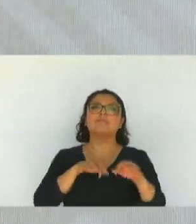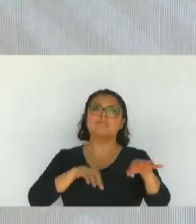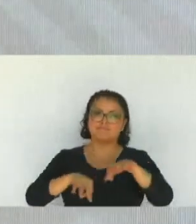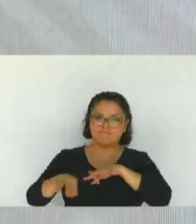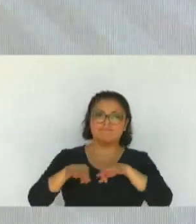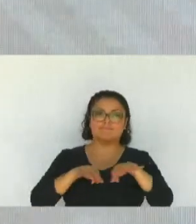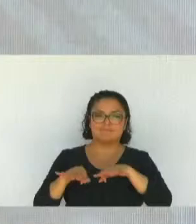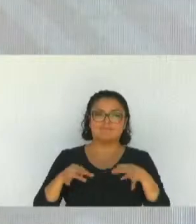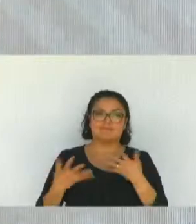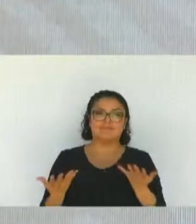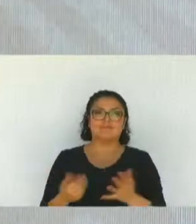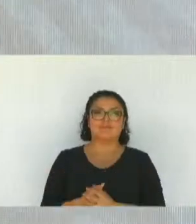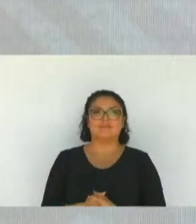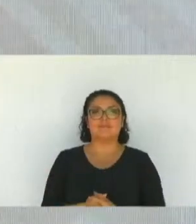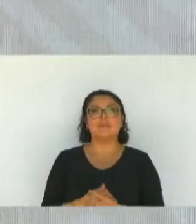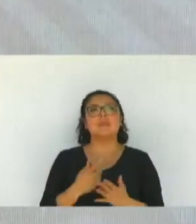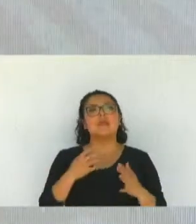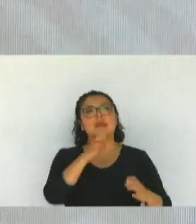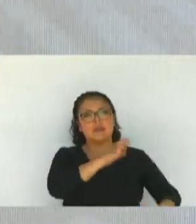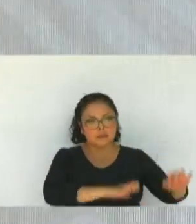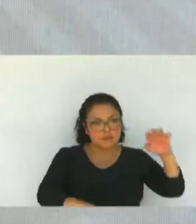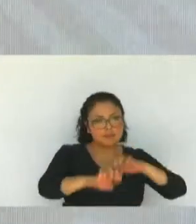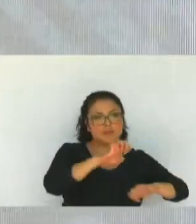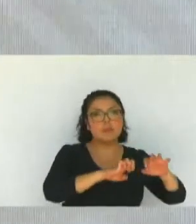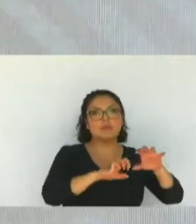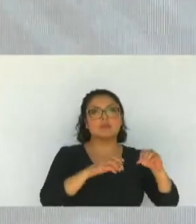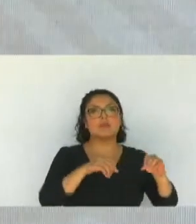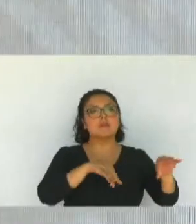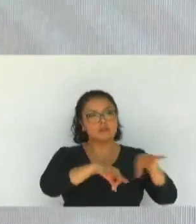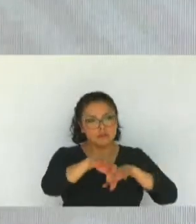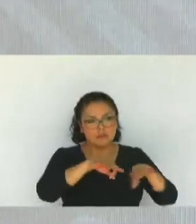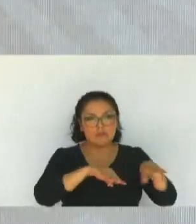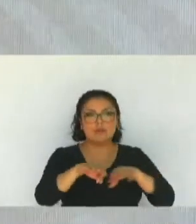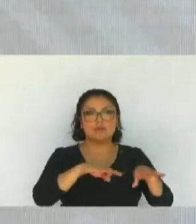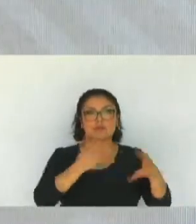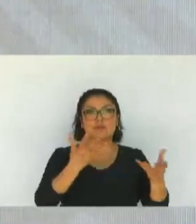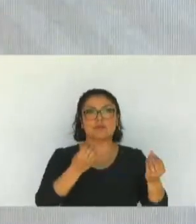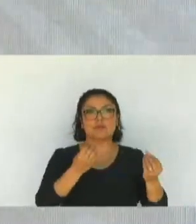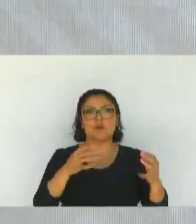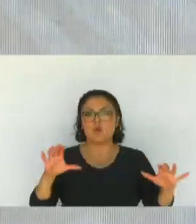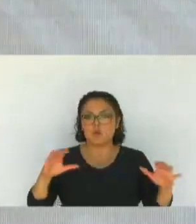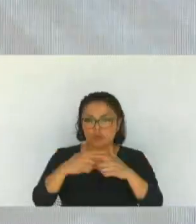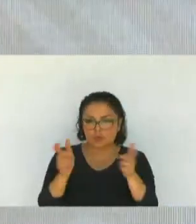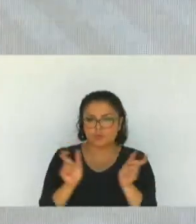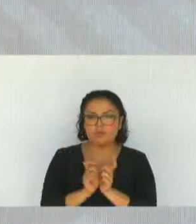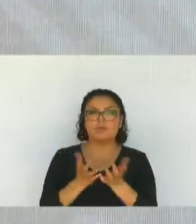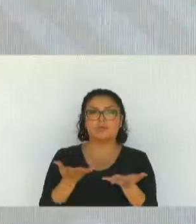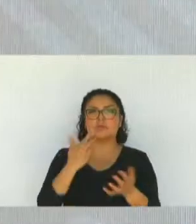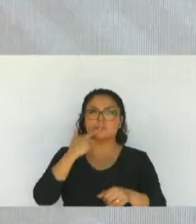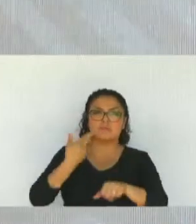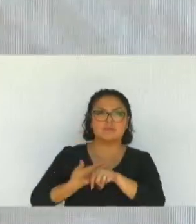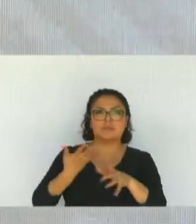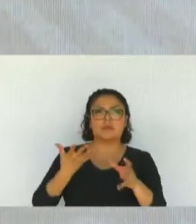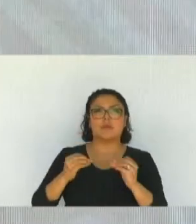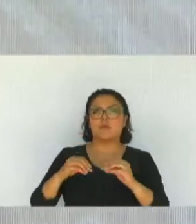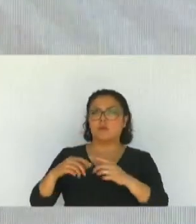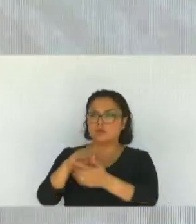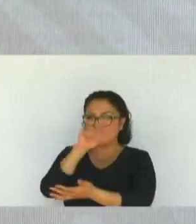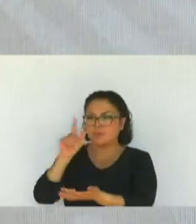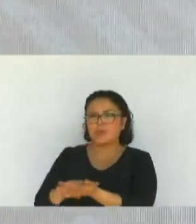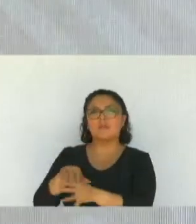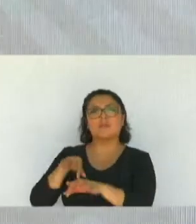iniciativa privada, las cámaras, los trabajadores, pero desde luego los centros de trabajo como el gran